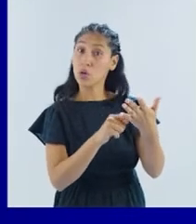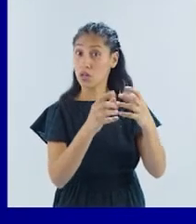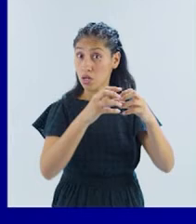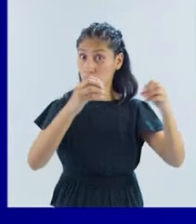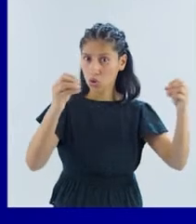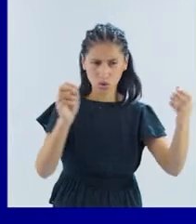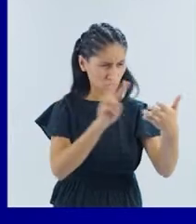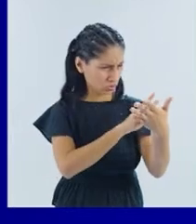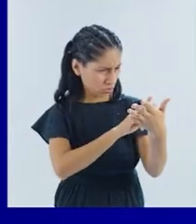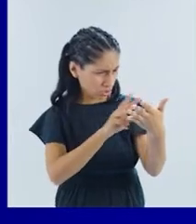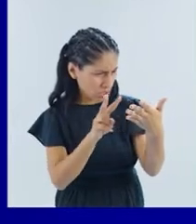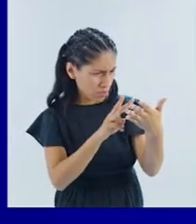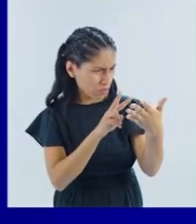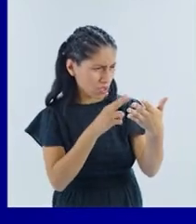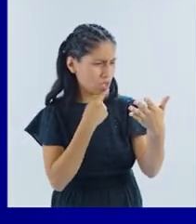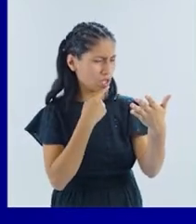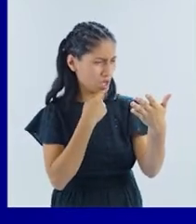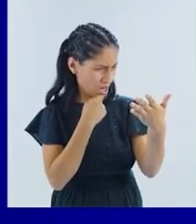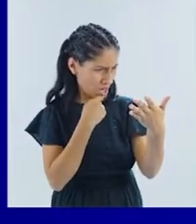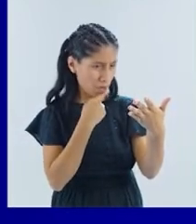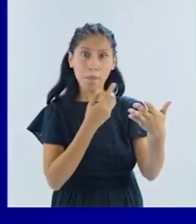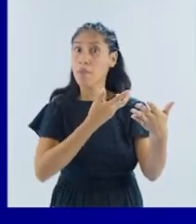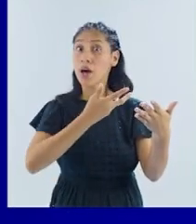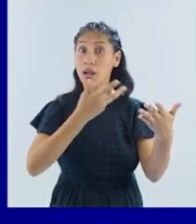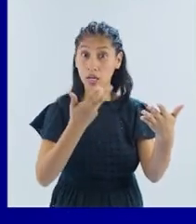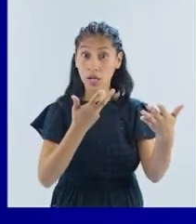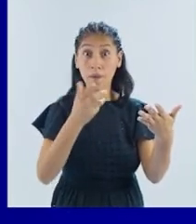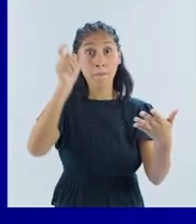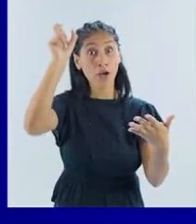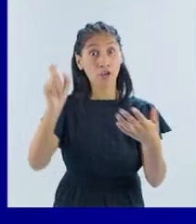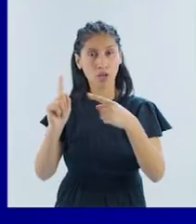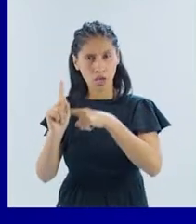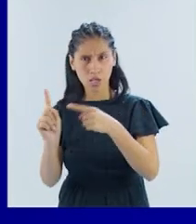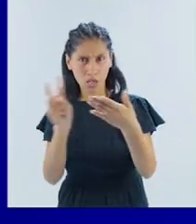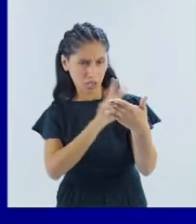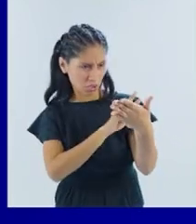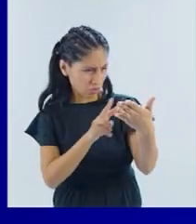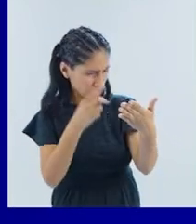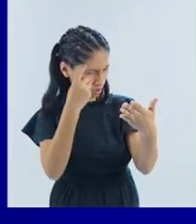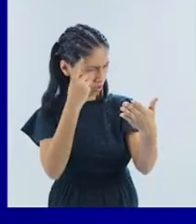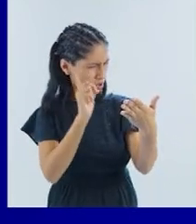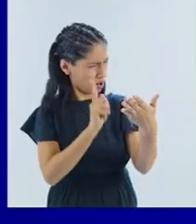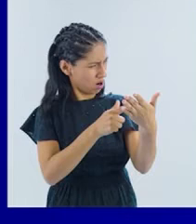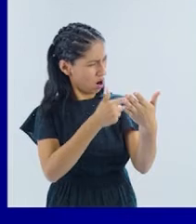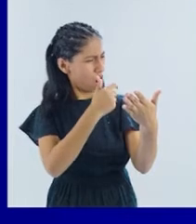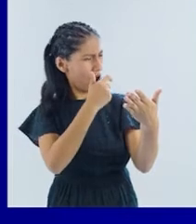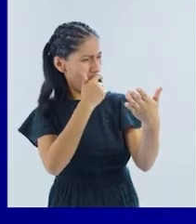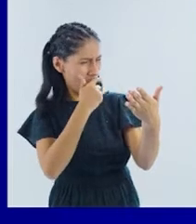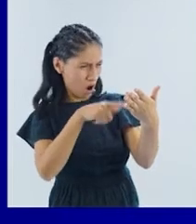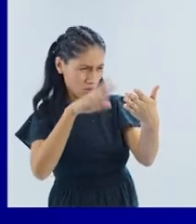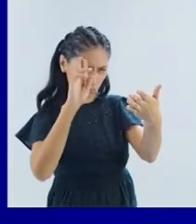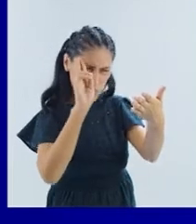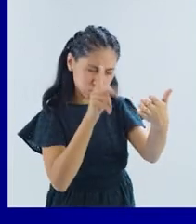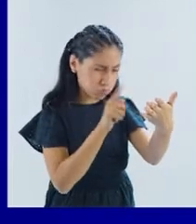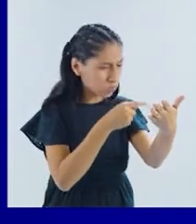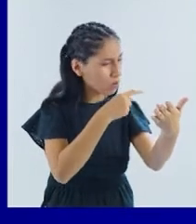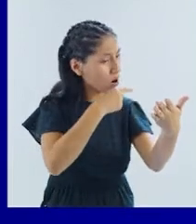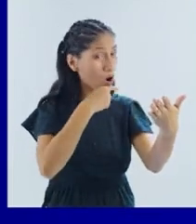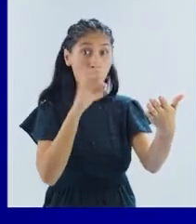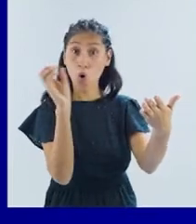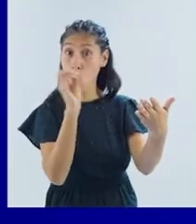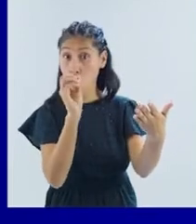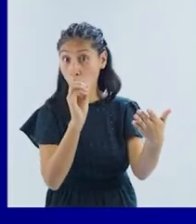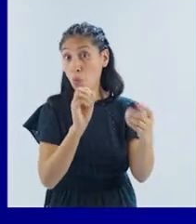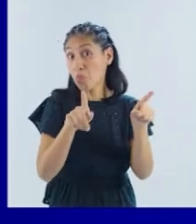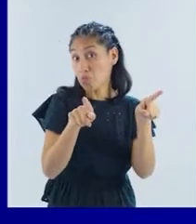y alegaciones con el objetivo principal de persuadir al lector sobre un determinado punto de vista. Tiene la finalidad de